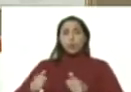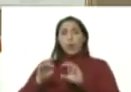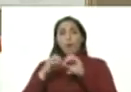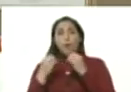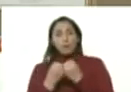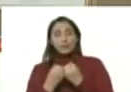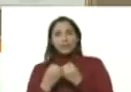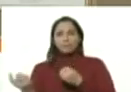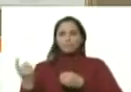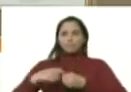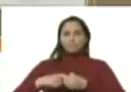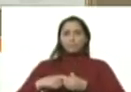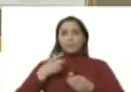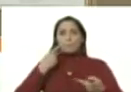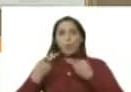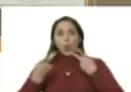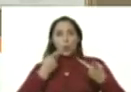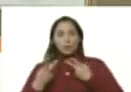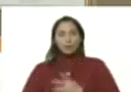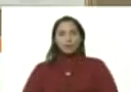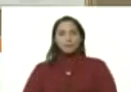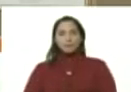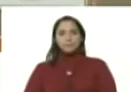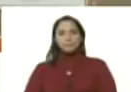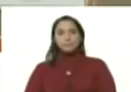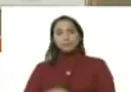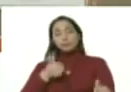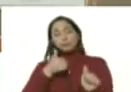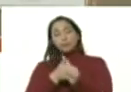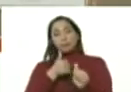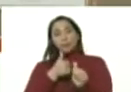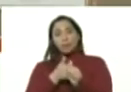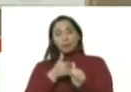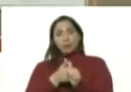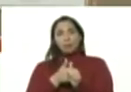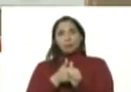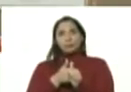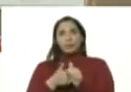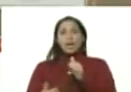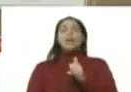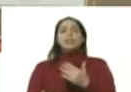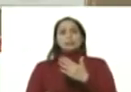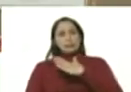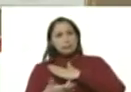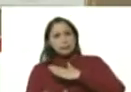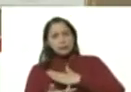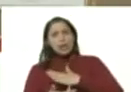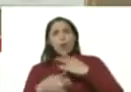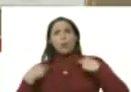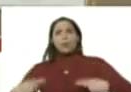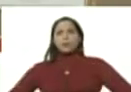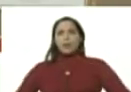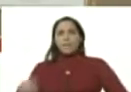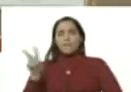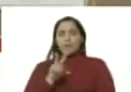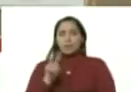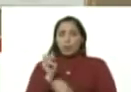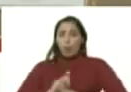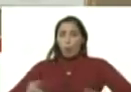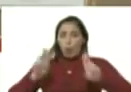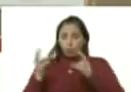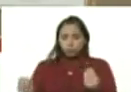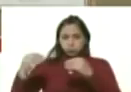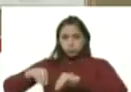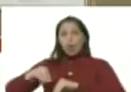parte de la política de asistencia técnica humanitaria hacia Venezuela, que Naciones Unidas ha